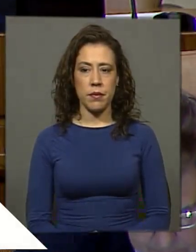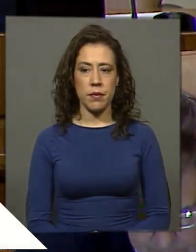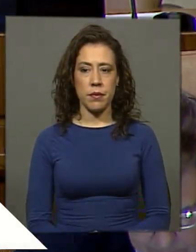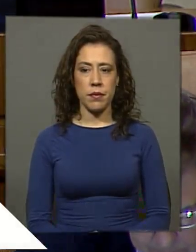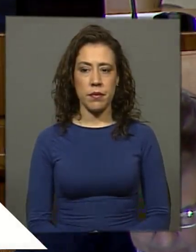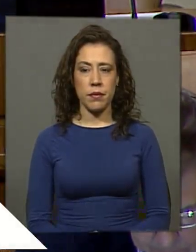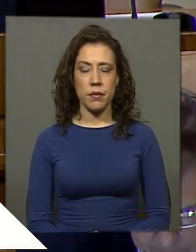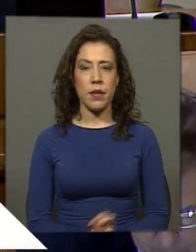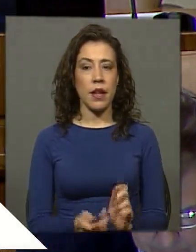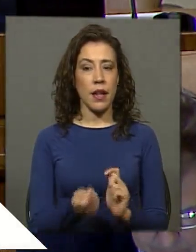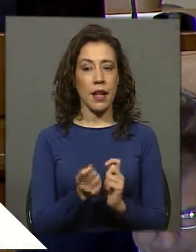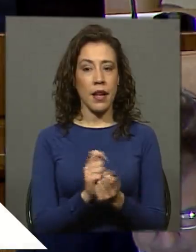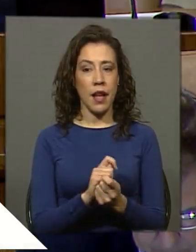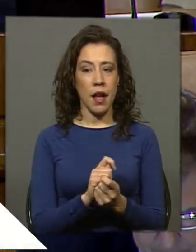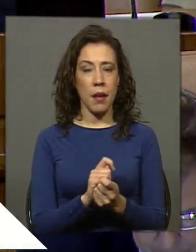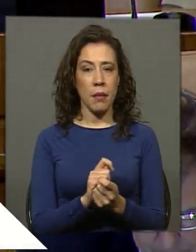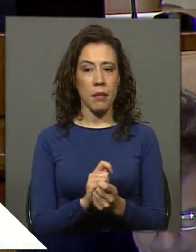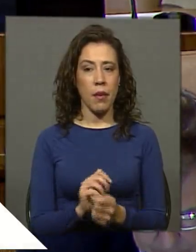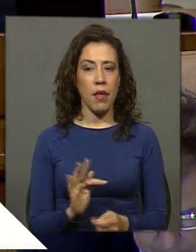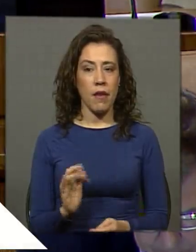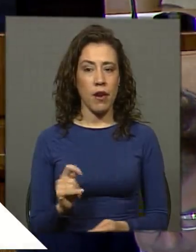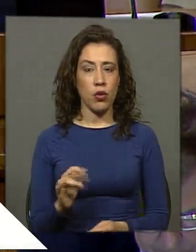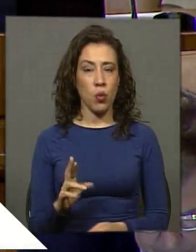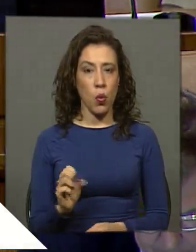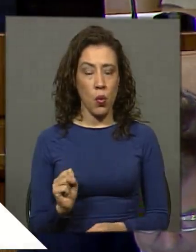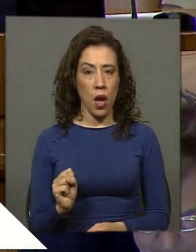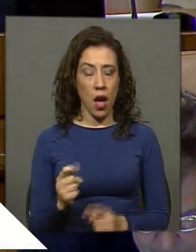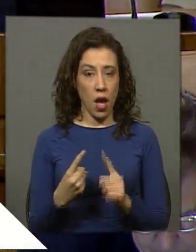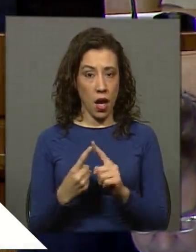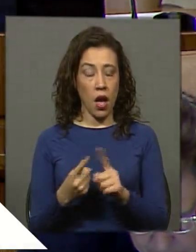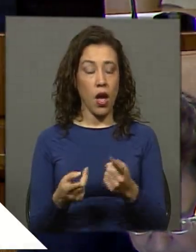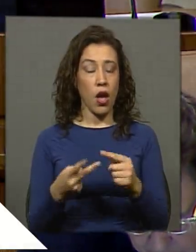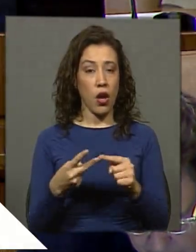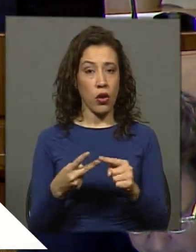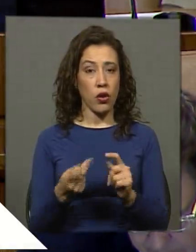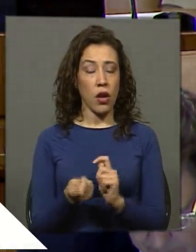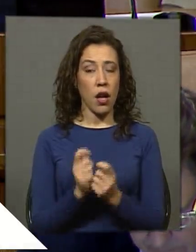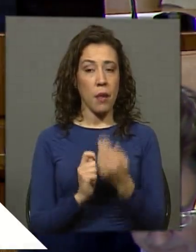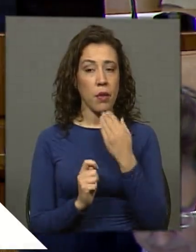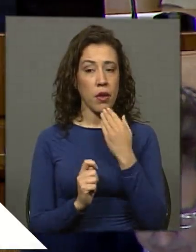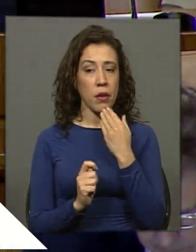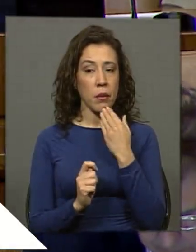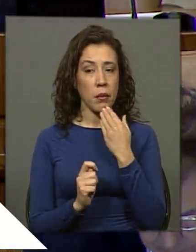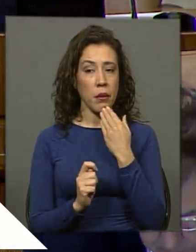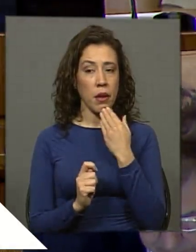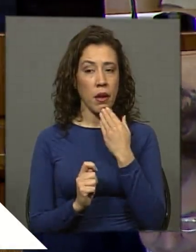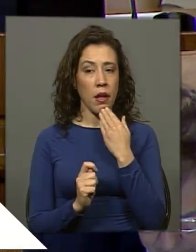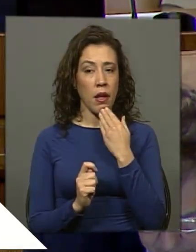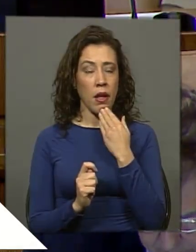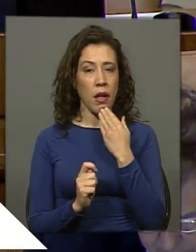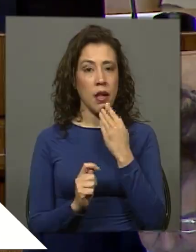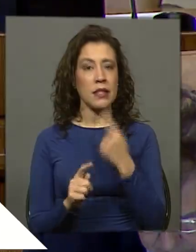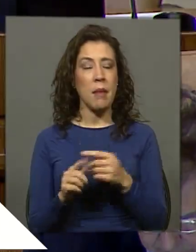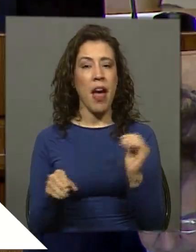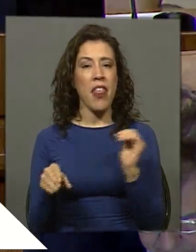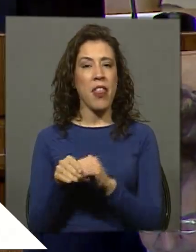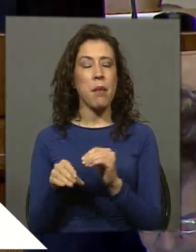incorpora modificaciones en la factura e incorpora modificaciones también en los temas del depósito de valores